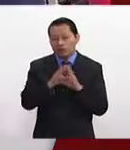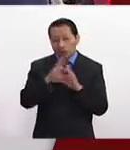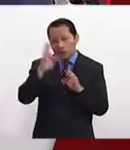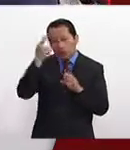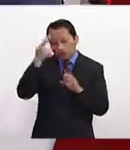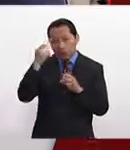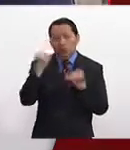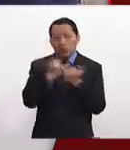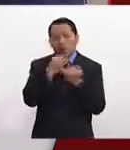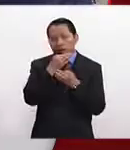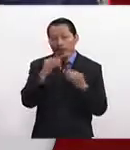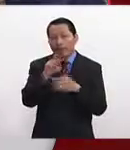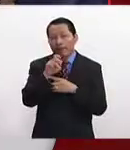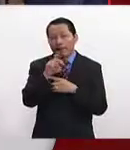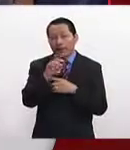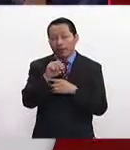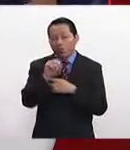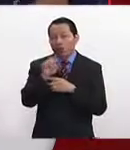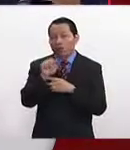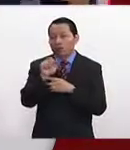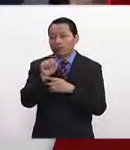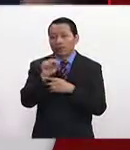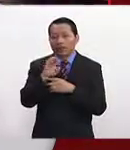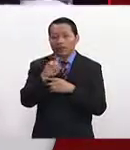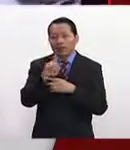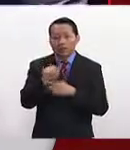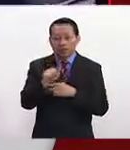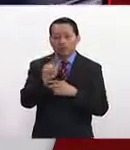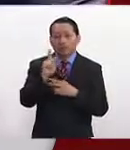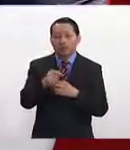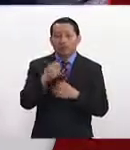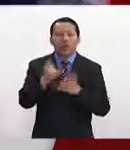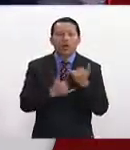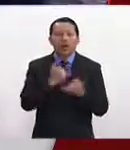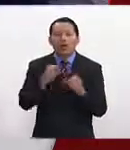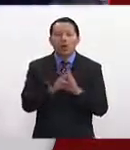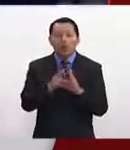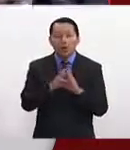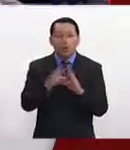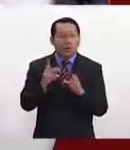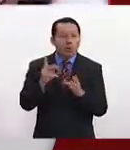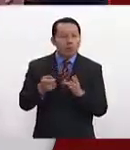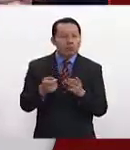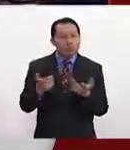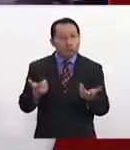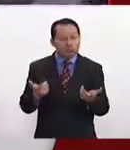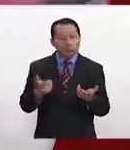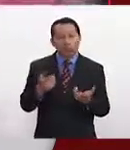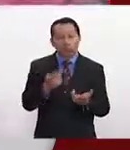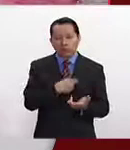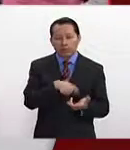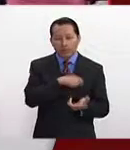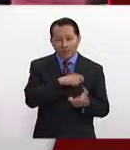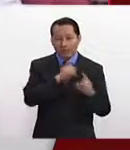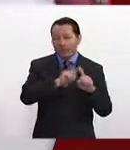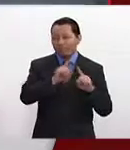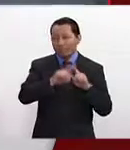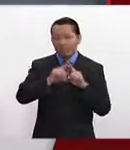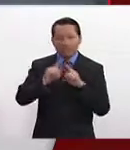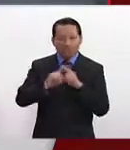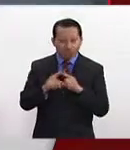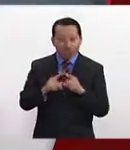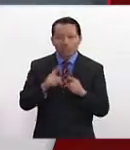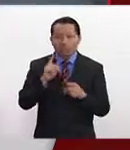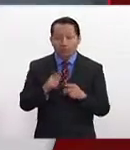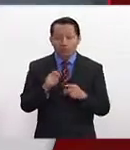recordar las declaraciones de Pedro Sánchez, ¿no? del PSOE, donde, o sea, jugaron a la ambigüedad y decir, pues es que España es plurinacional, ¿no? Pero